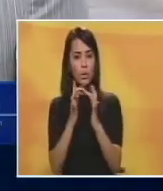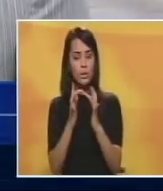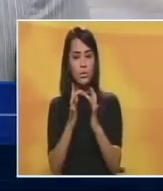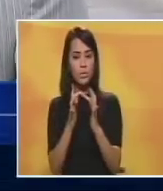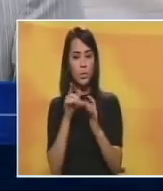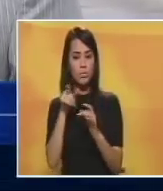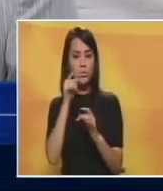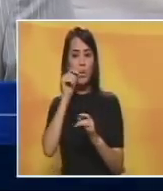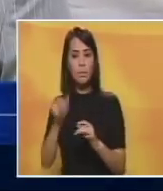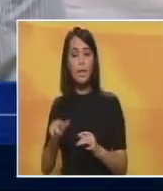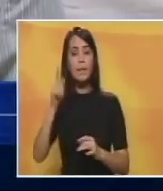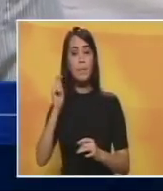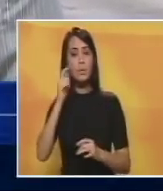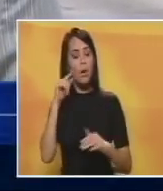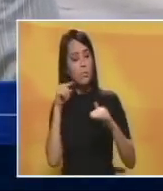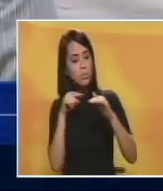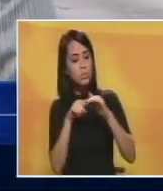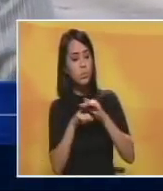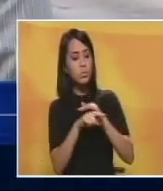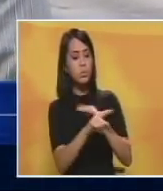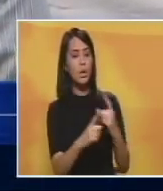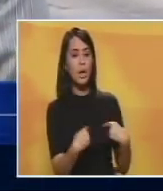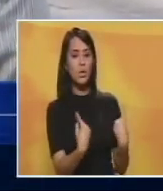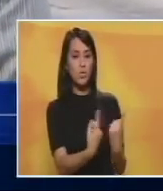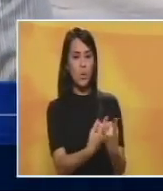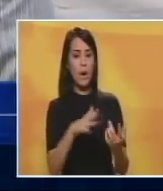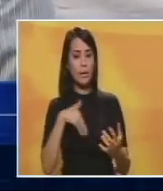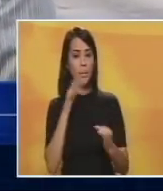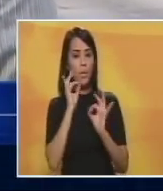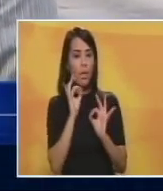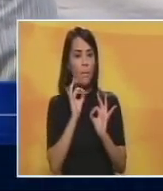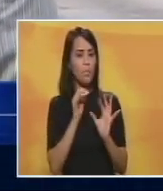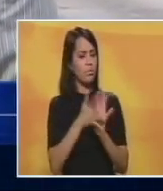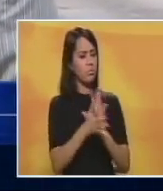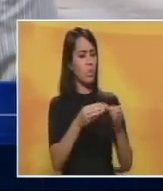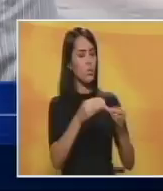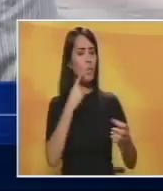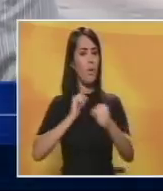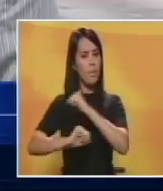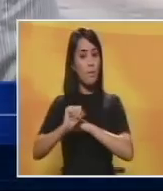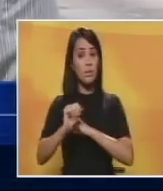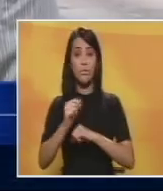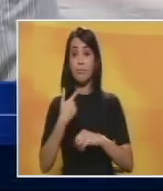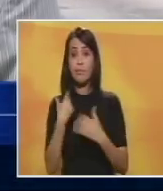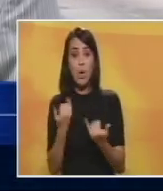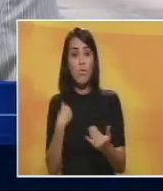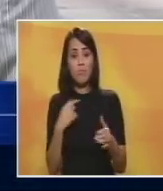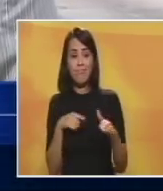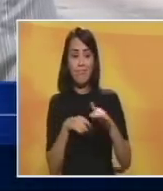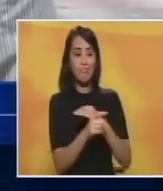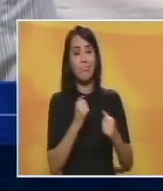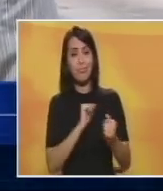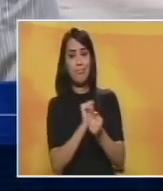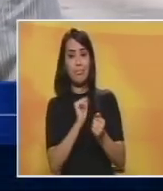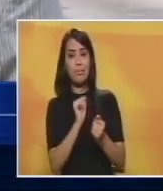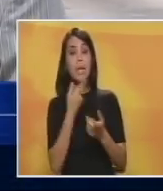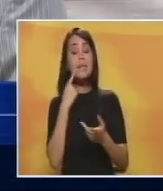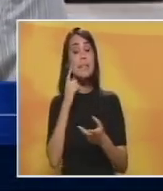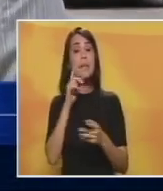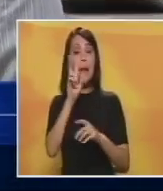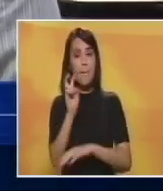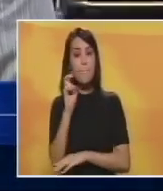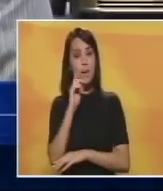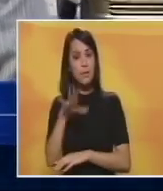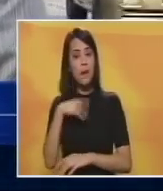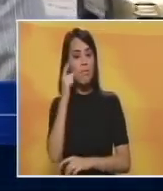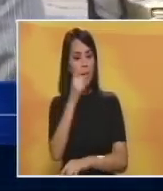vez que podamos ingresar a la sala, que nos permita designarnos como defensores, porque hasta ahora no nos lo han permitido. Eso debieron haberlo hecho el viernes, de manera que